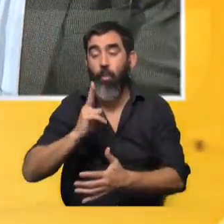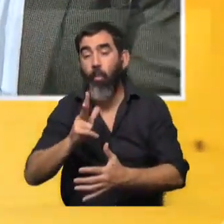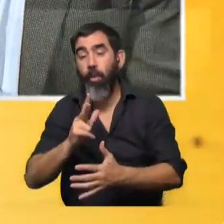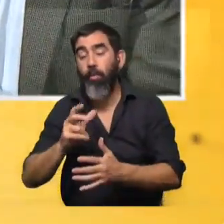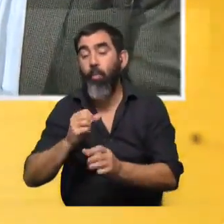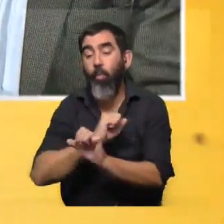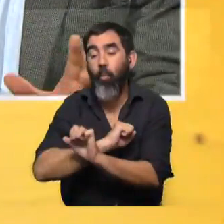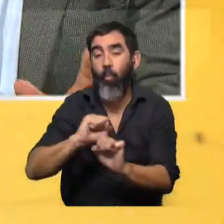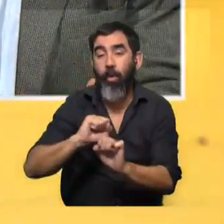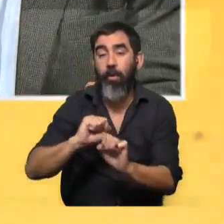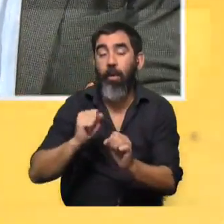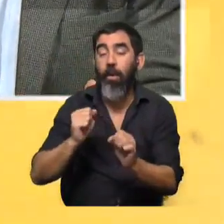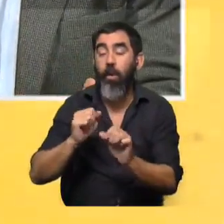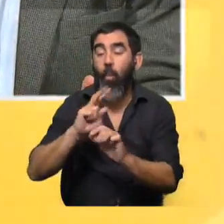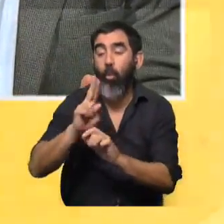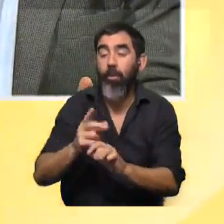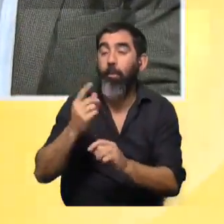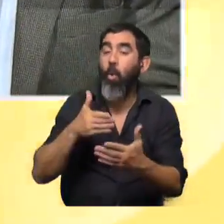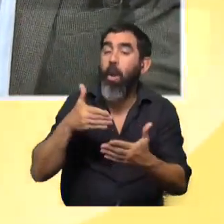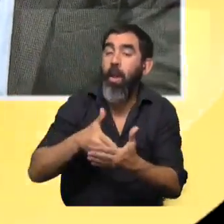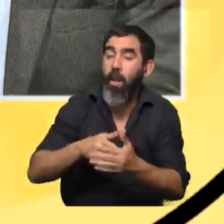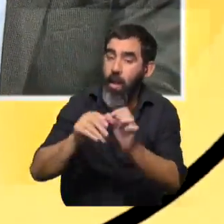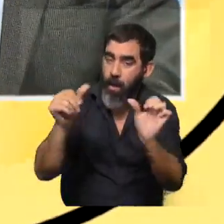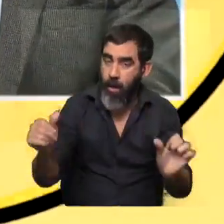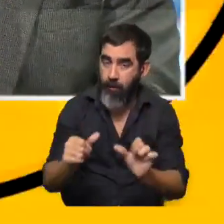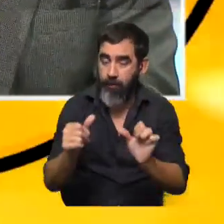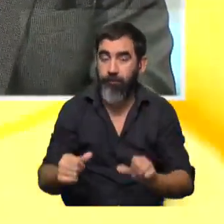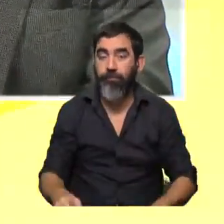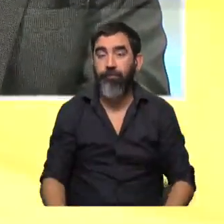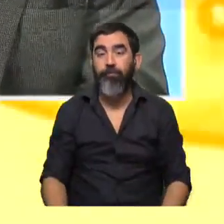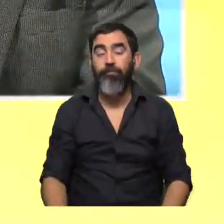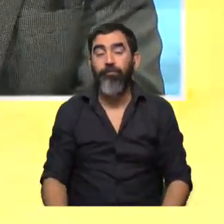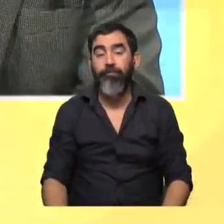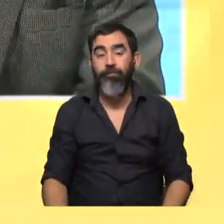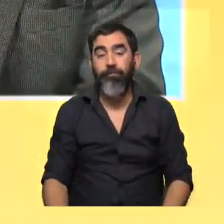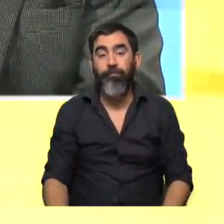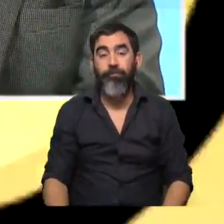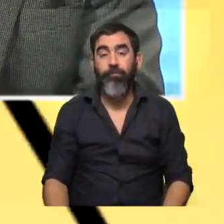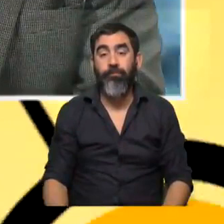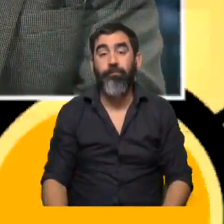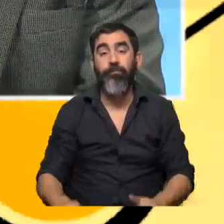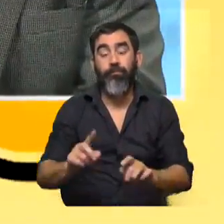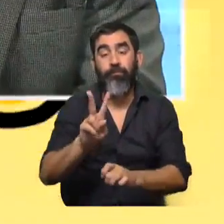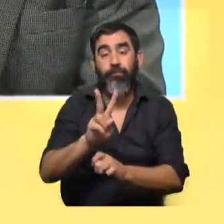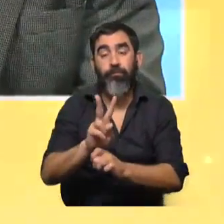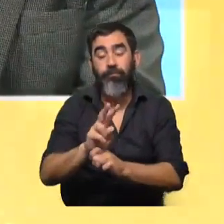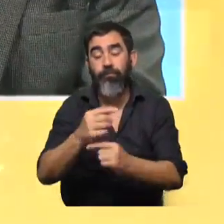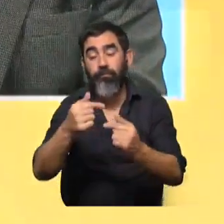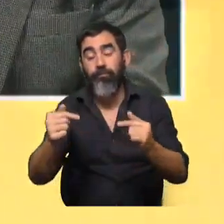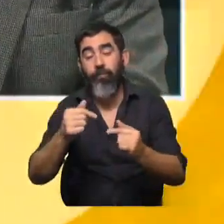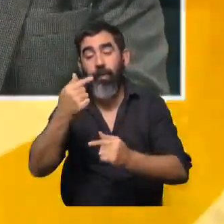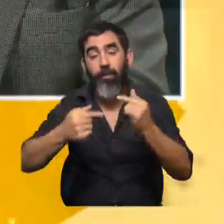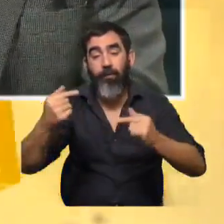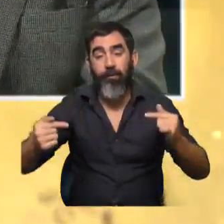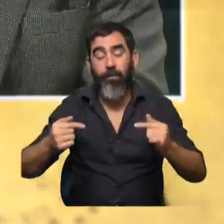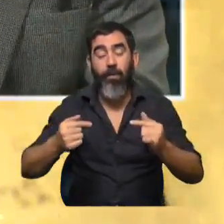tengamos ciertos límites a nuestras actividades y se puedan, bueno, allí proteger o cuidar la biodiversidad,